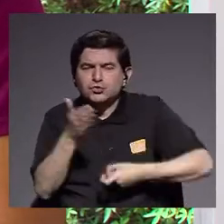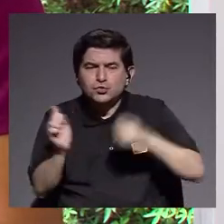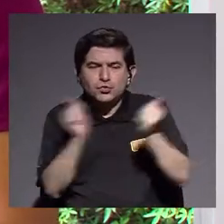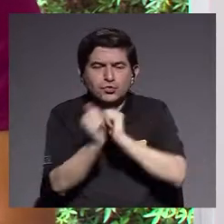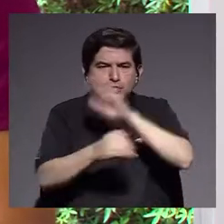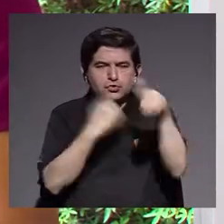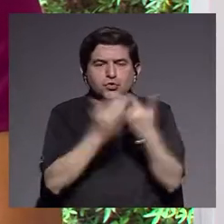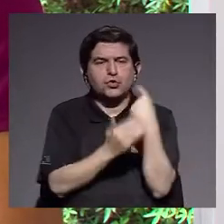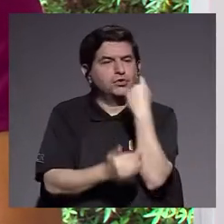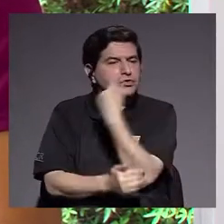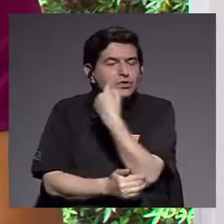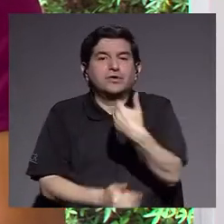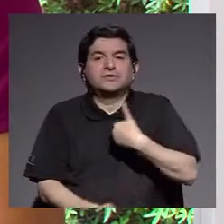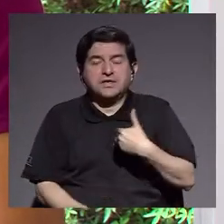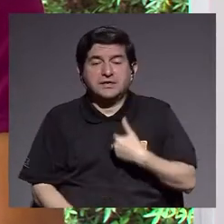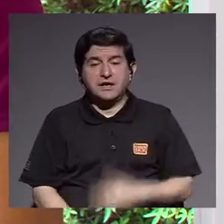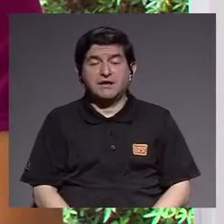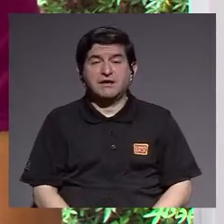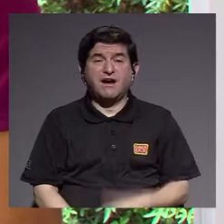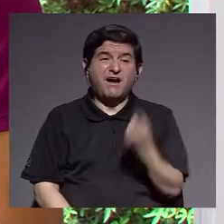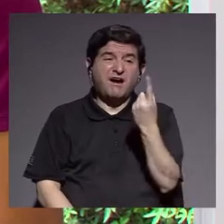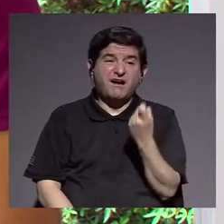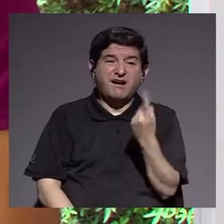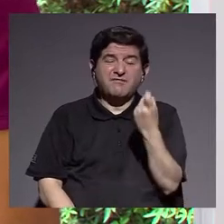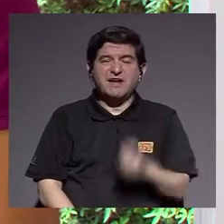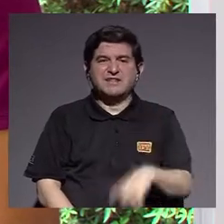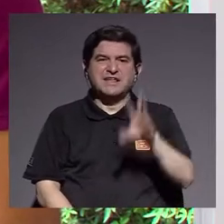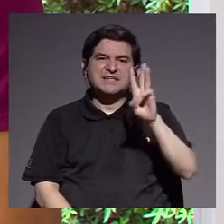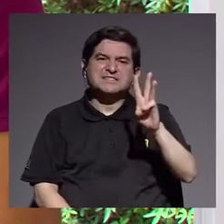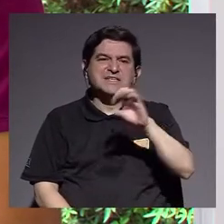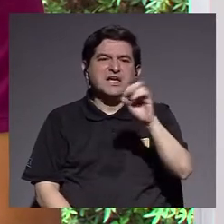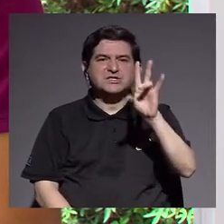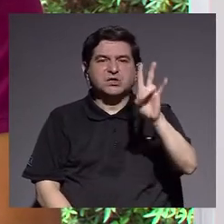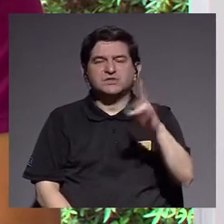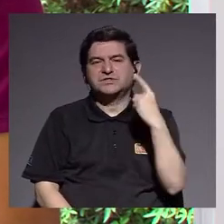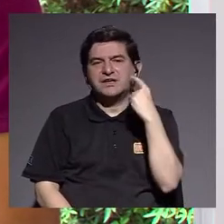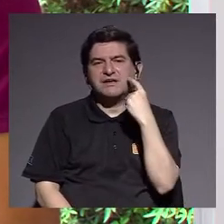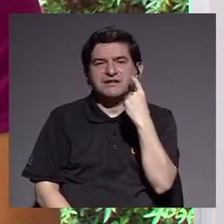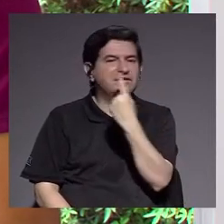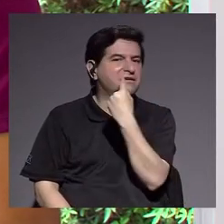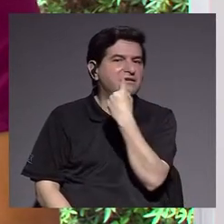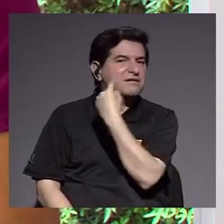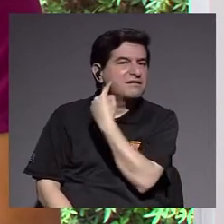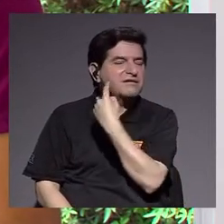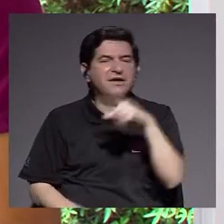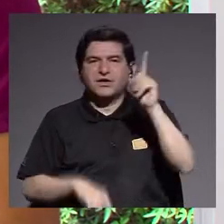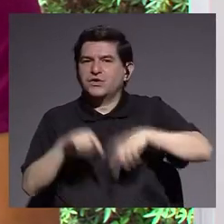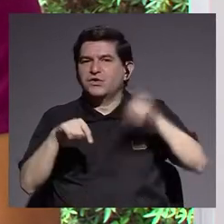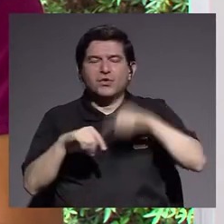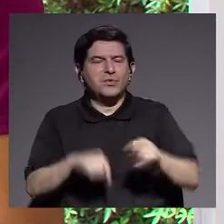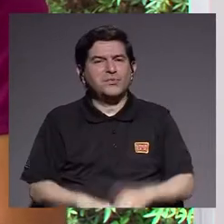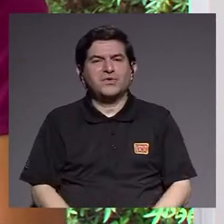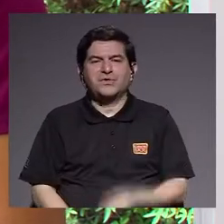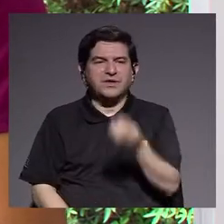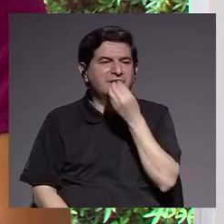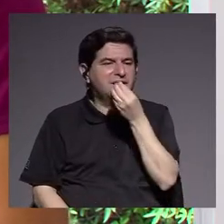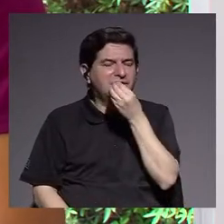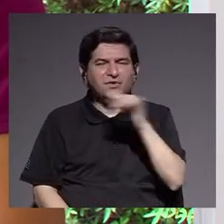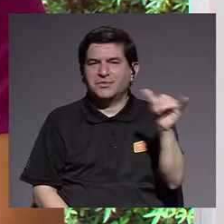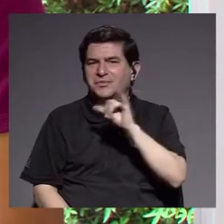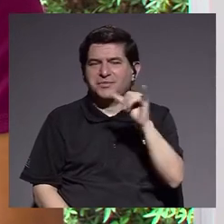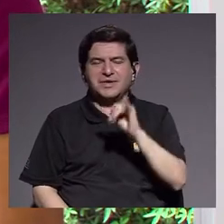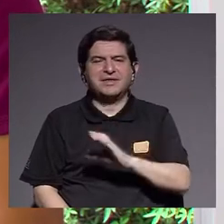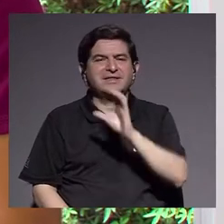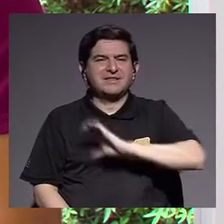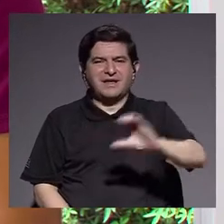duros con todas las capitales en boca a que si nos faltan digamos 67 piezas dentales y ya no poder incluir cierta cantidad